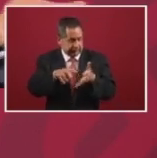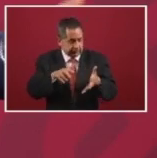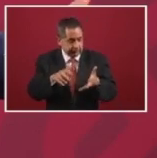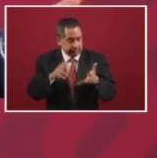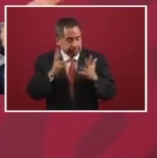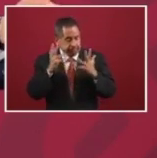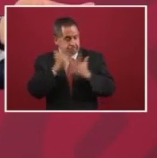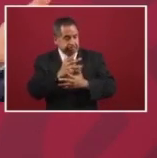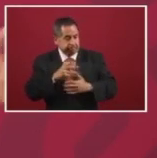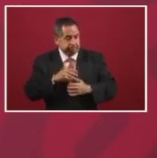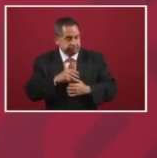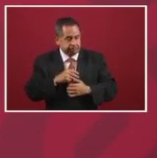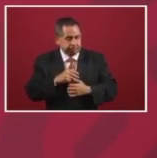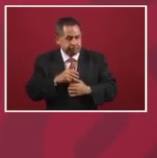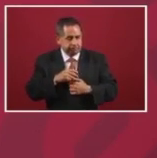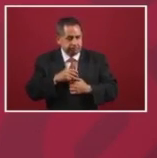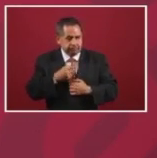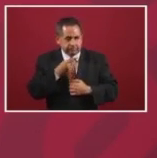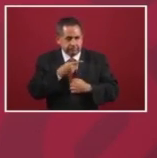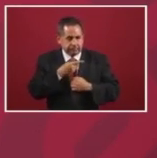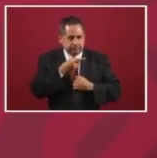Entonces, pues lo que hago es que pregunto.